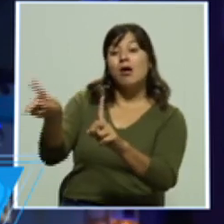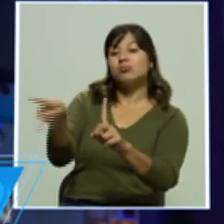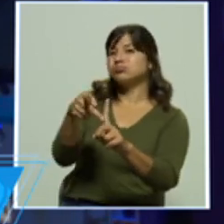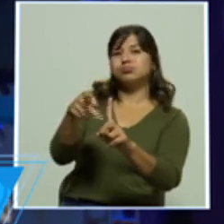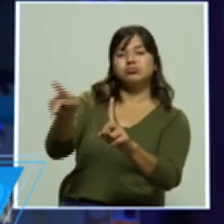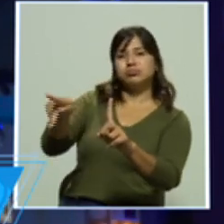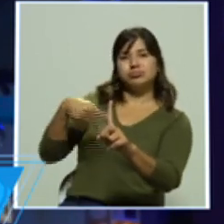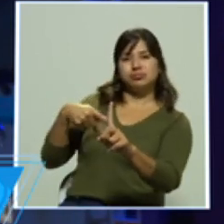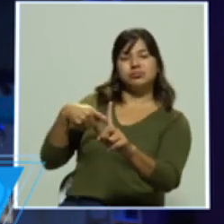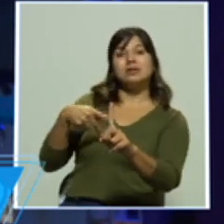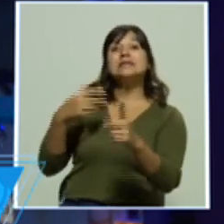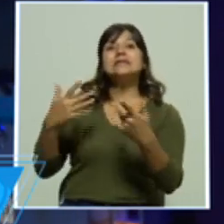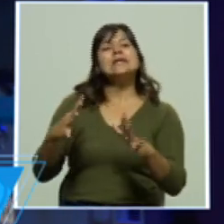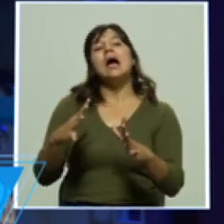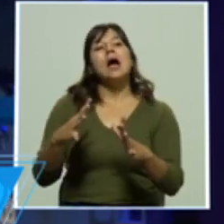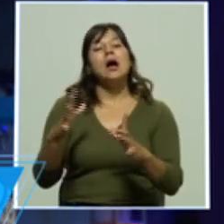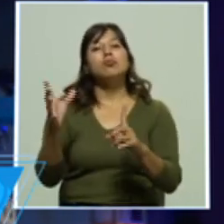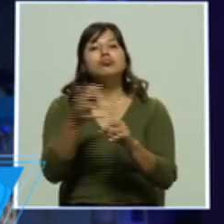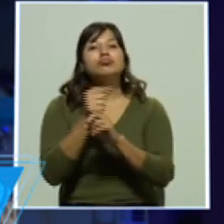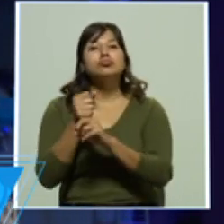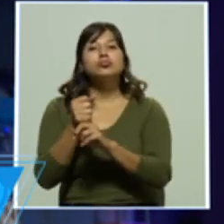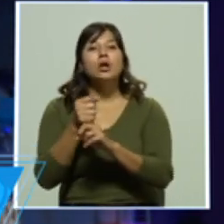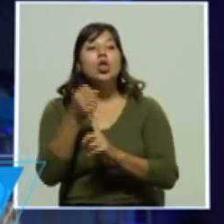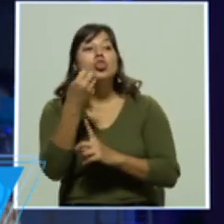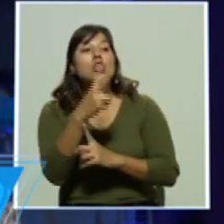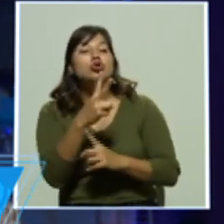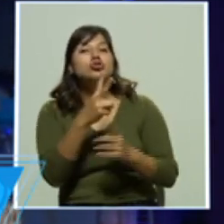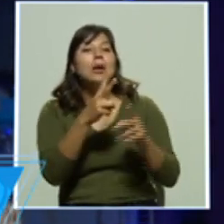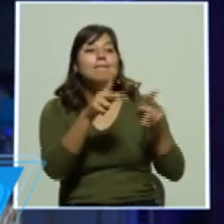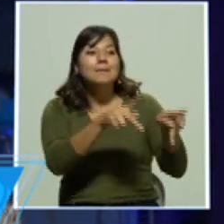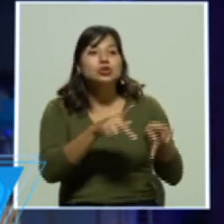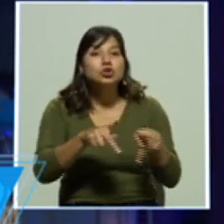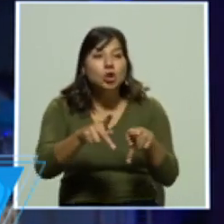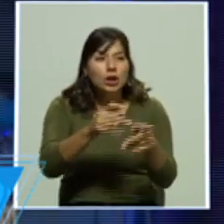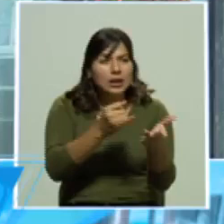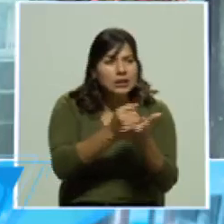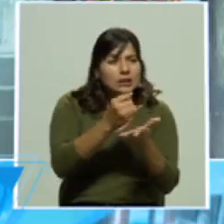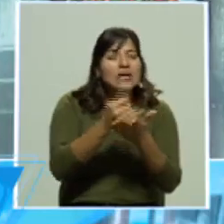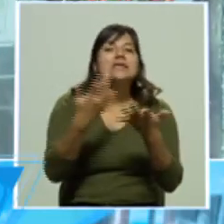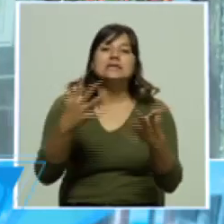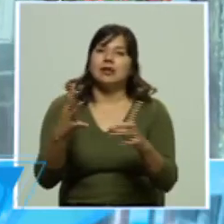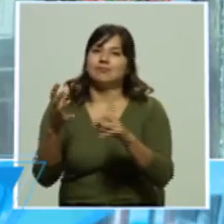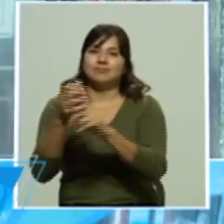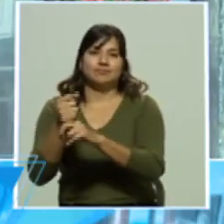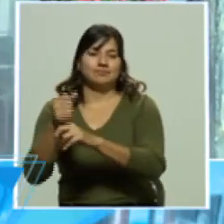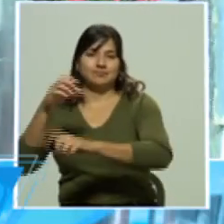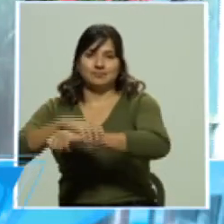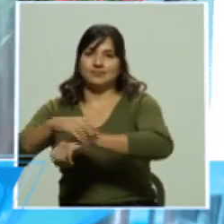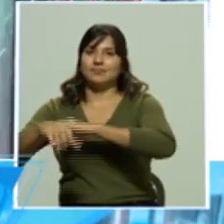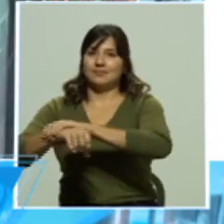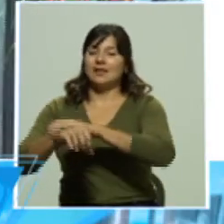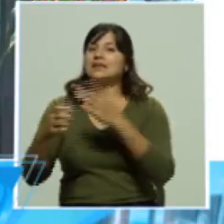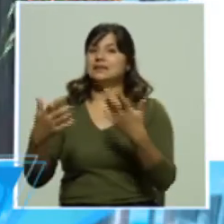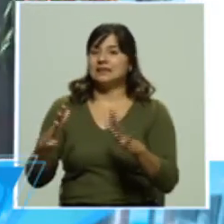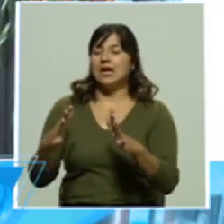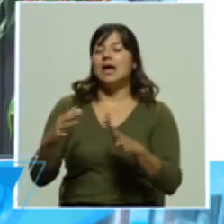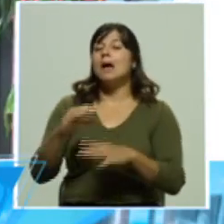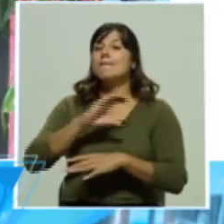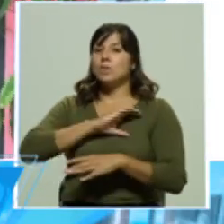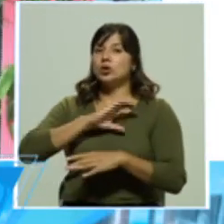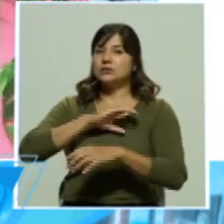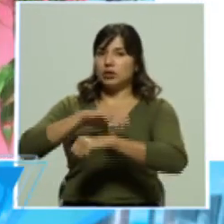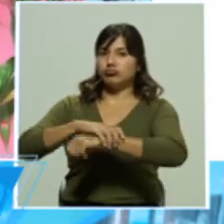todas detenidas. Ya las mismas se encuentran en este momento aseguradas por parte de nuestros policías y se mantienen